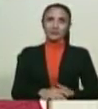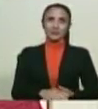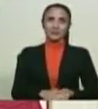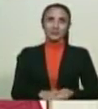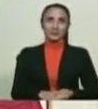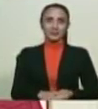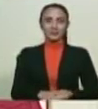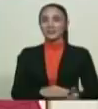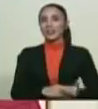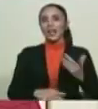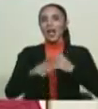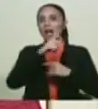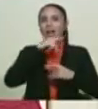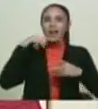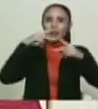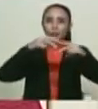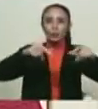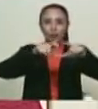Caña de